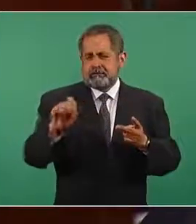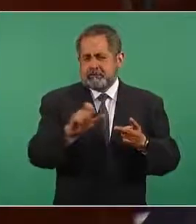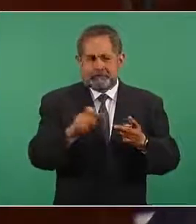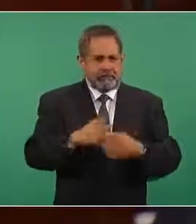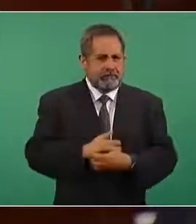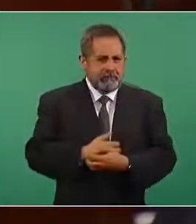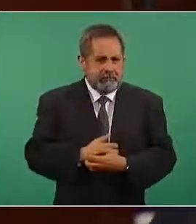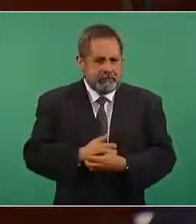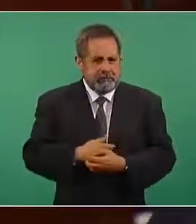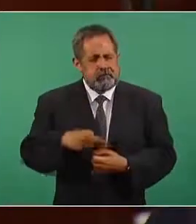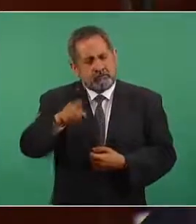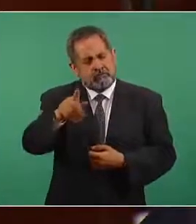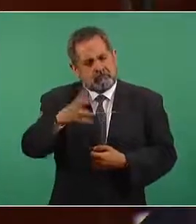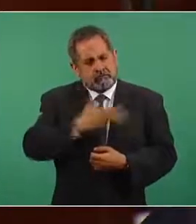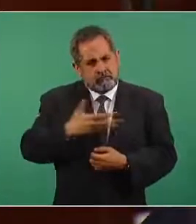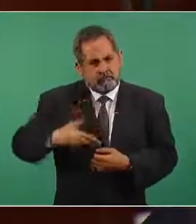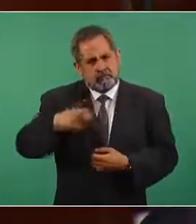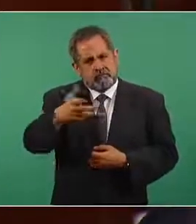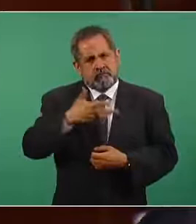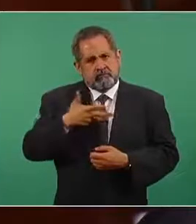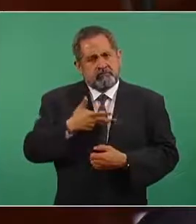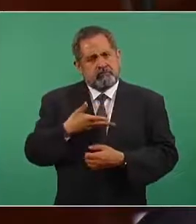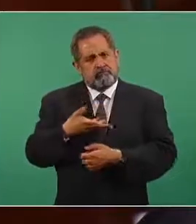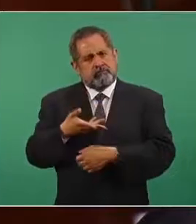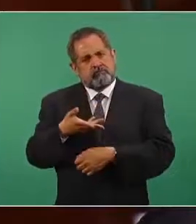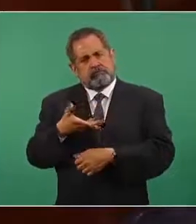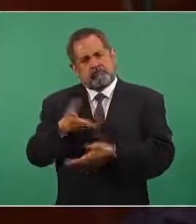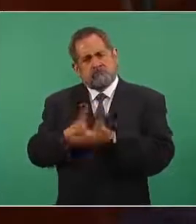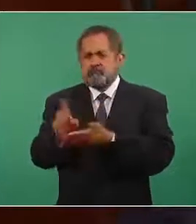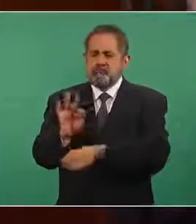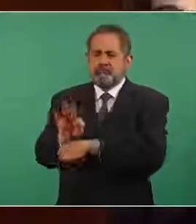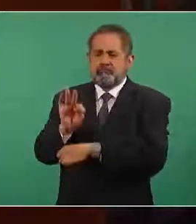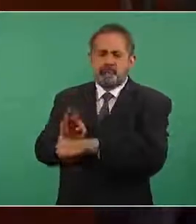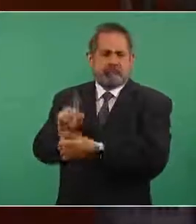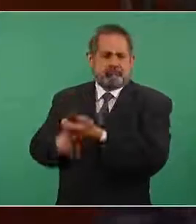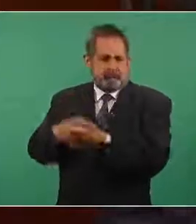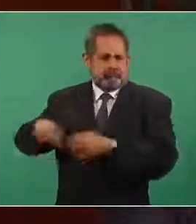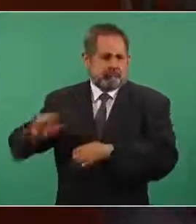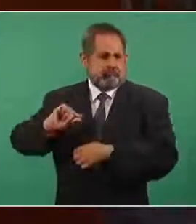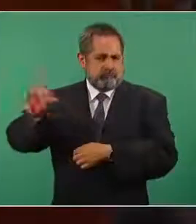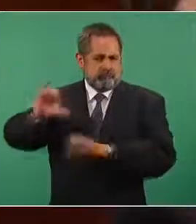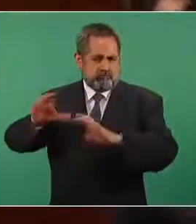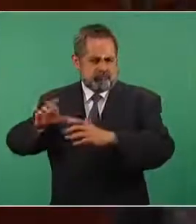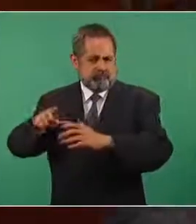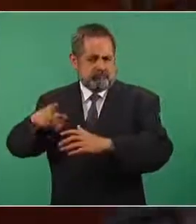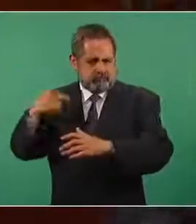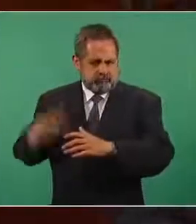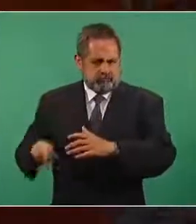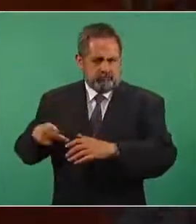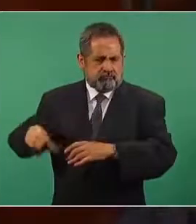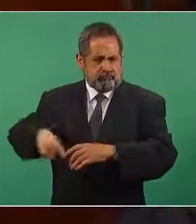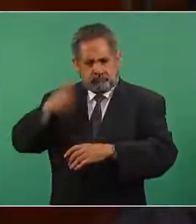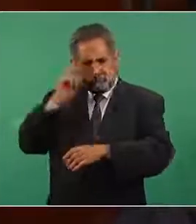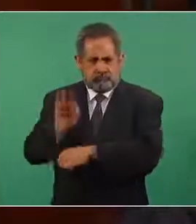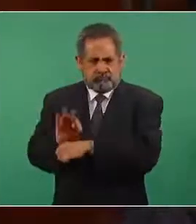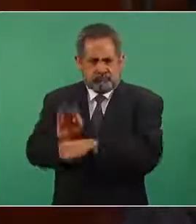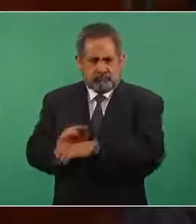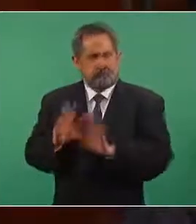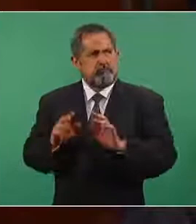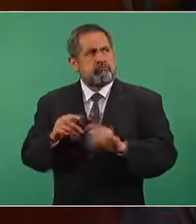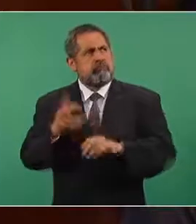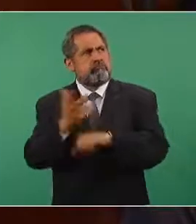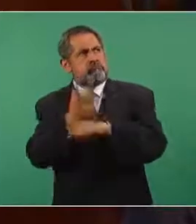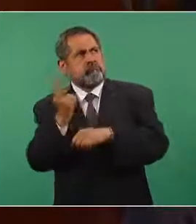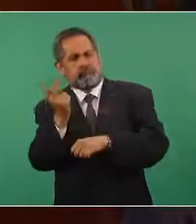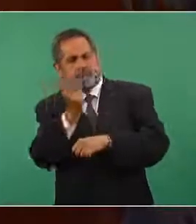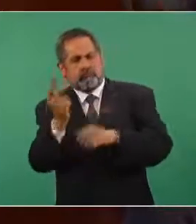tiene derecho a defender a sus funcionarios y, por supuesto, de hablar sobre la relación con Estados